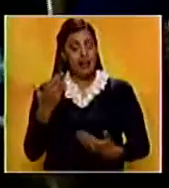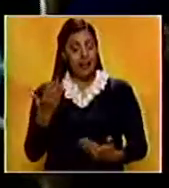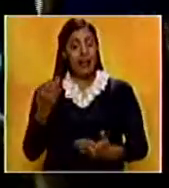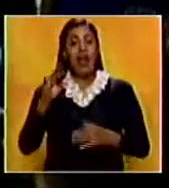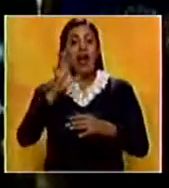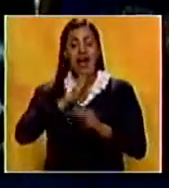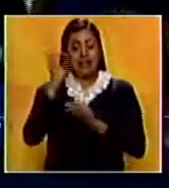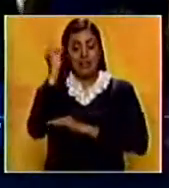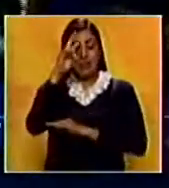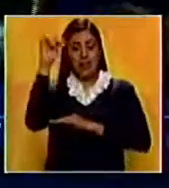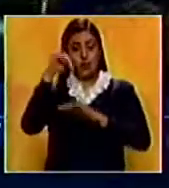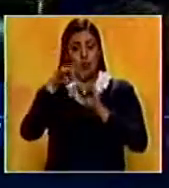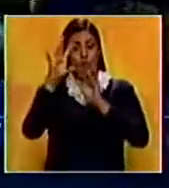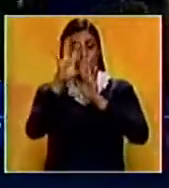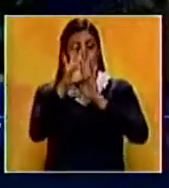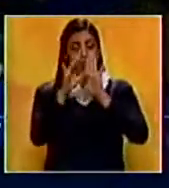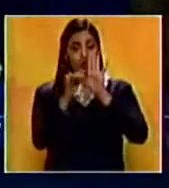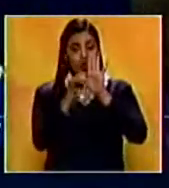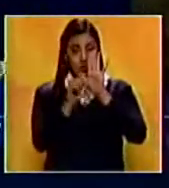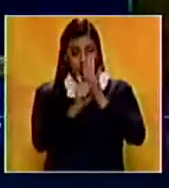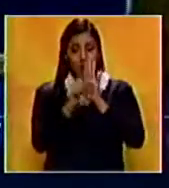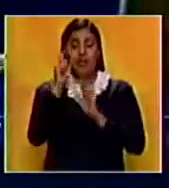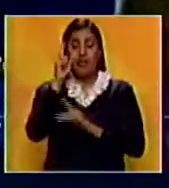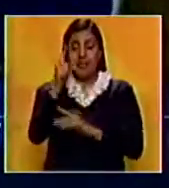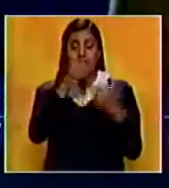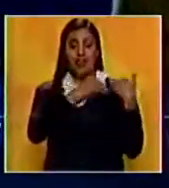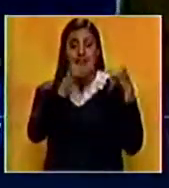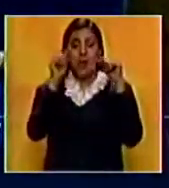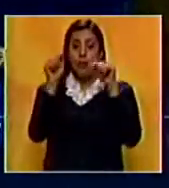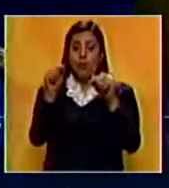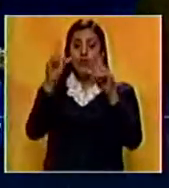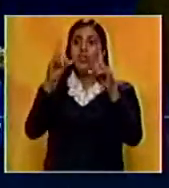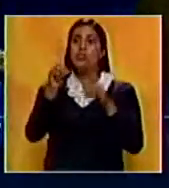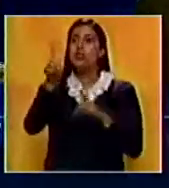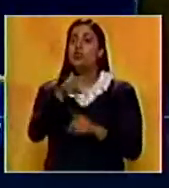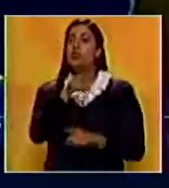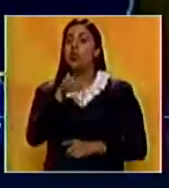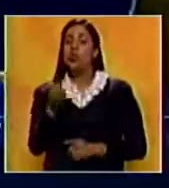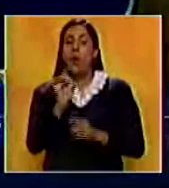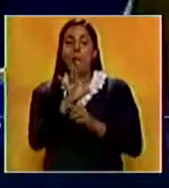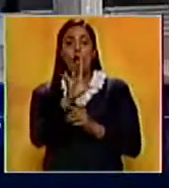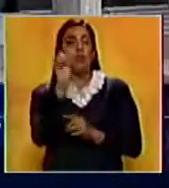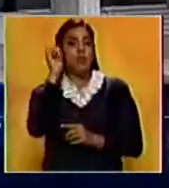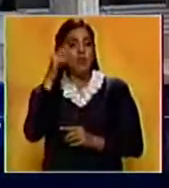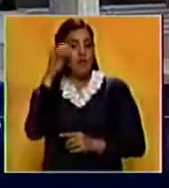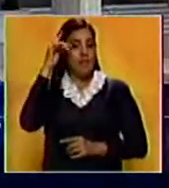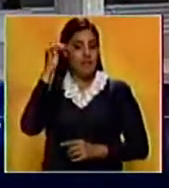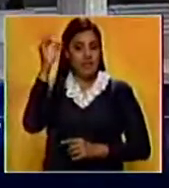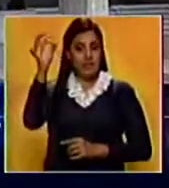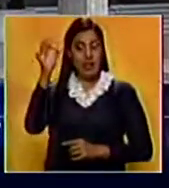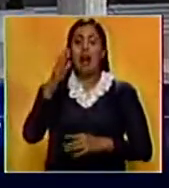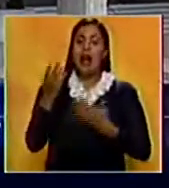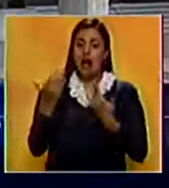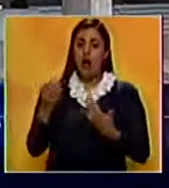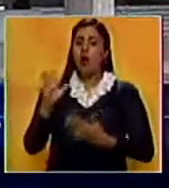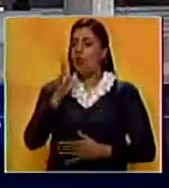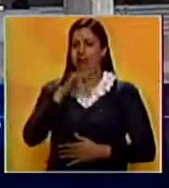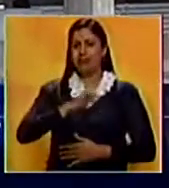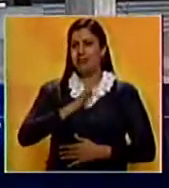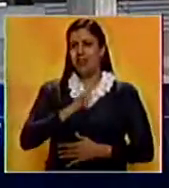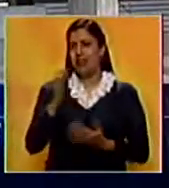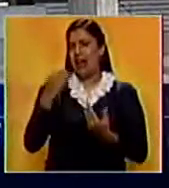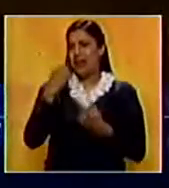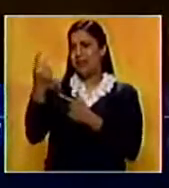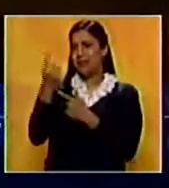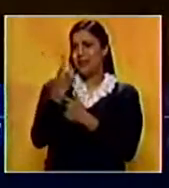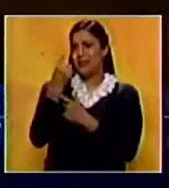precisó que la asamblea nacional es el único ente que tiene poder para decidir se destituyó o no a la fiscal por lo que no tendrá ningún